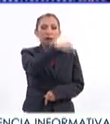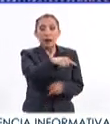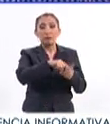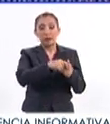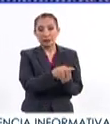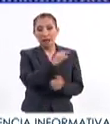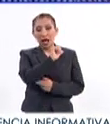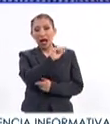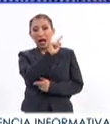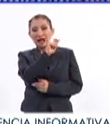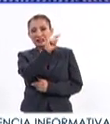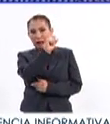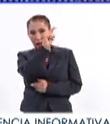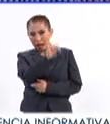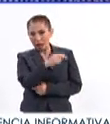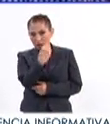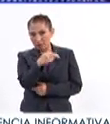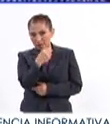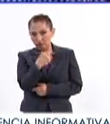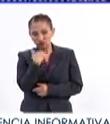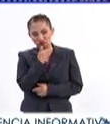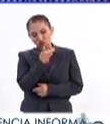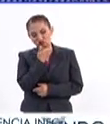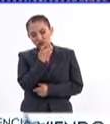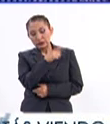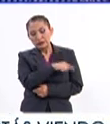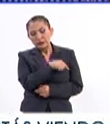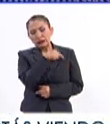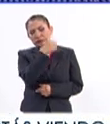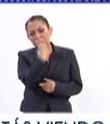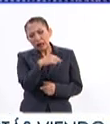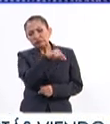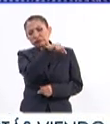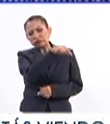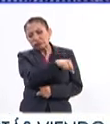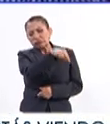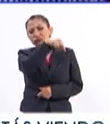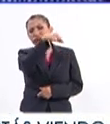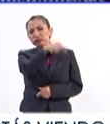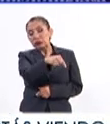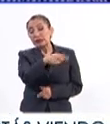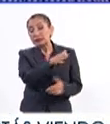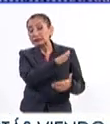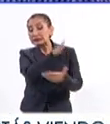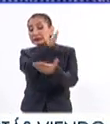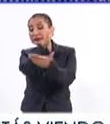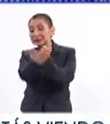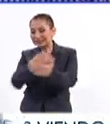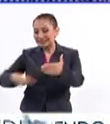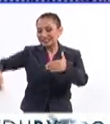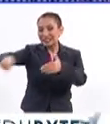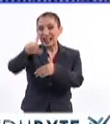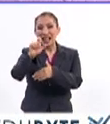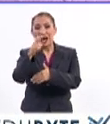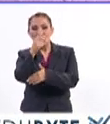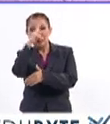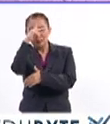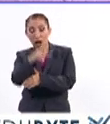iniciada en Aztlán, también según sus tradiciones, y finalmente, bueno, llegan a la Cuenca de